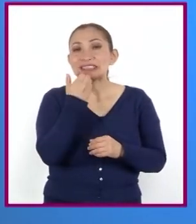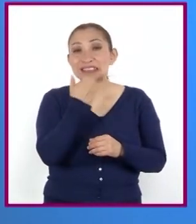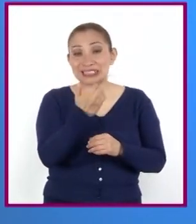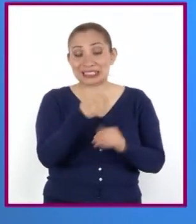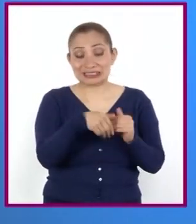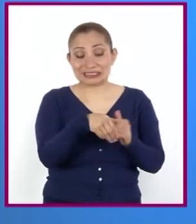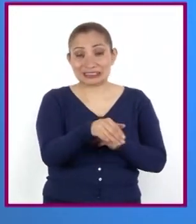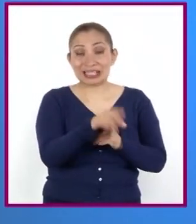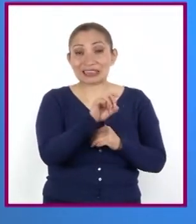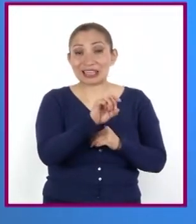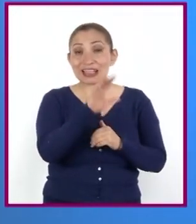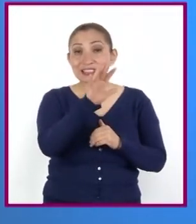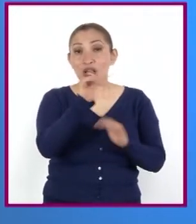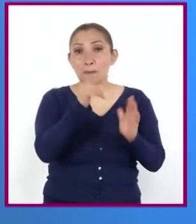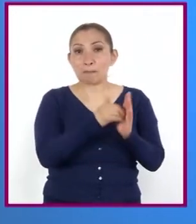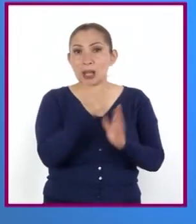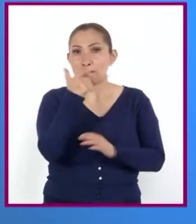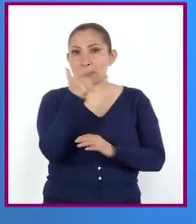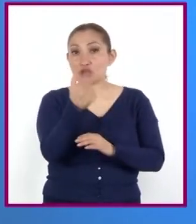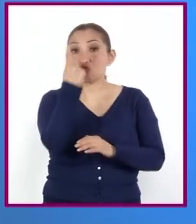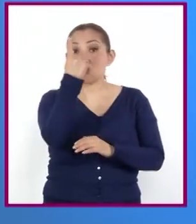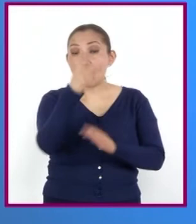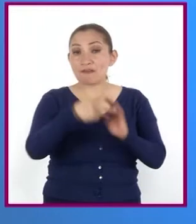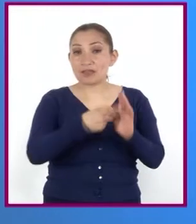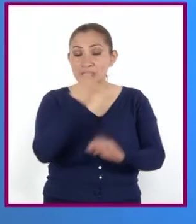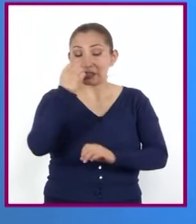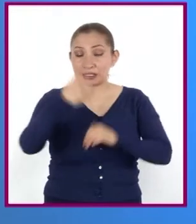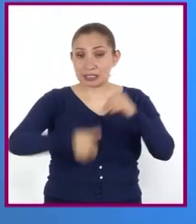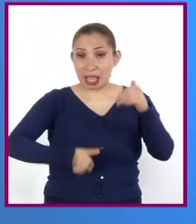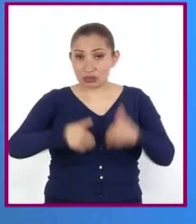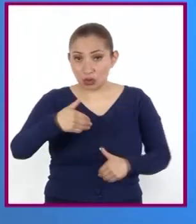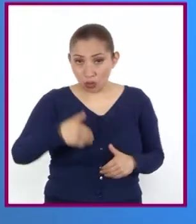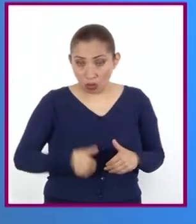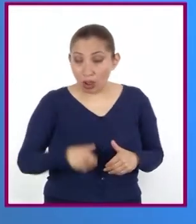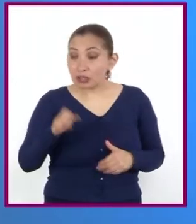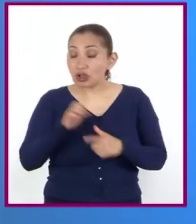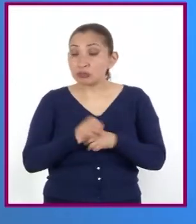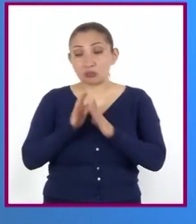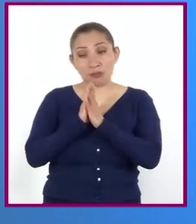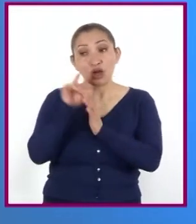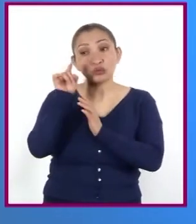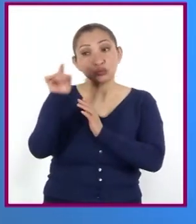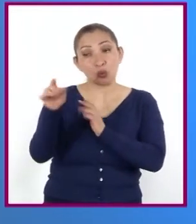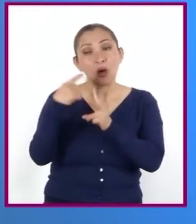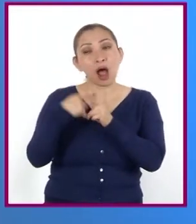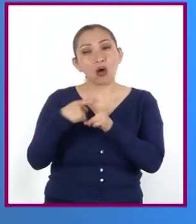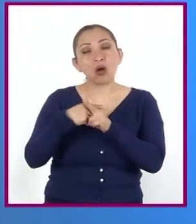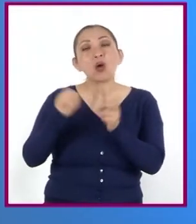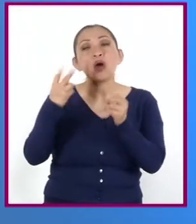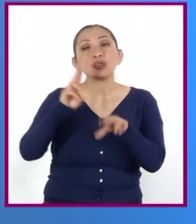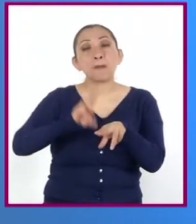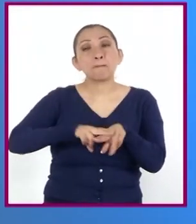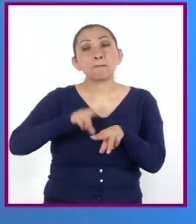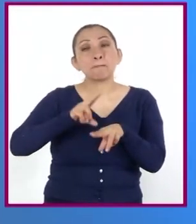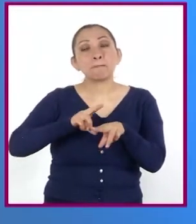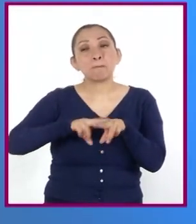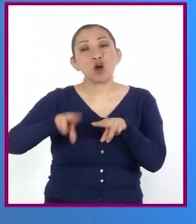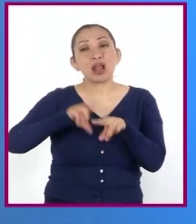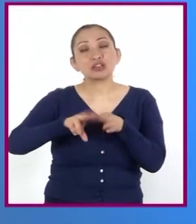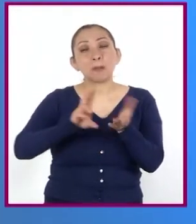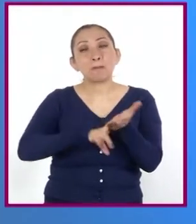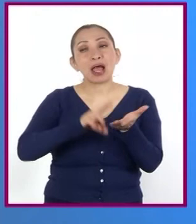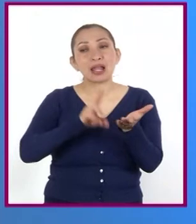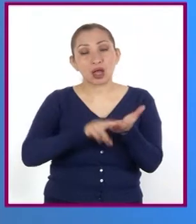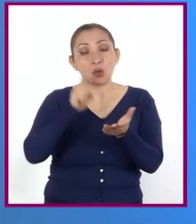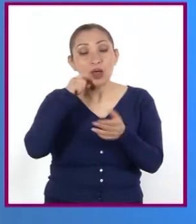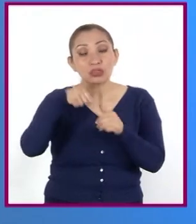una función 35,000 pesos. Para ello, le deja al tesorero la tarea de calcular el precio de la entrada y bajo